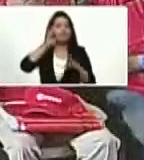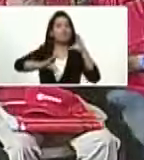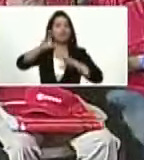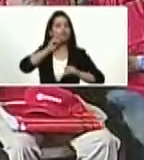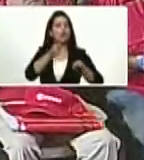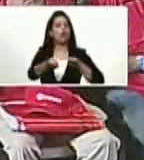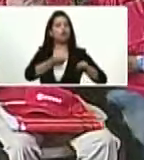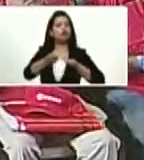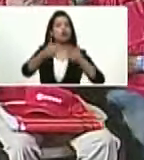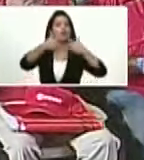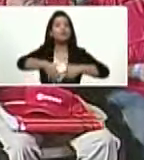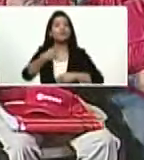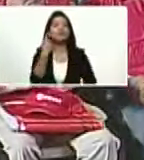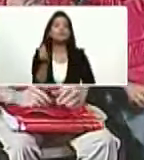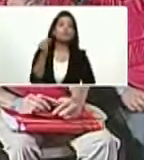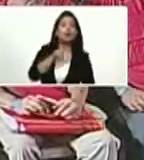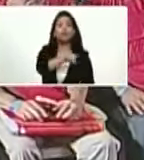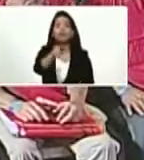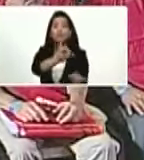de las empresas.